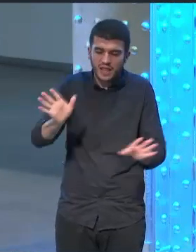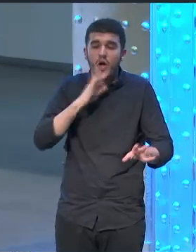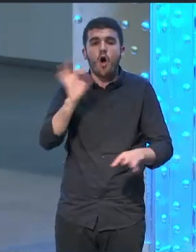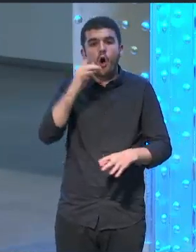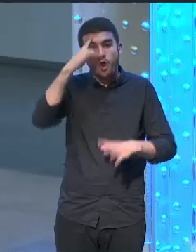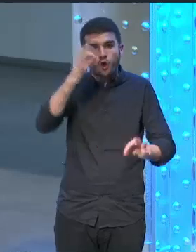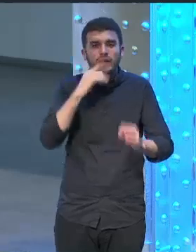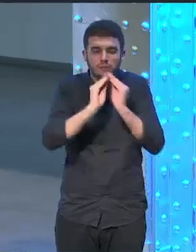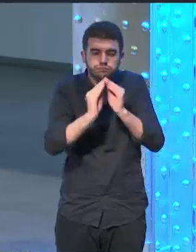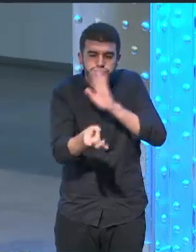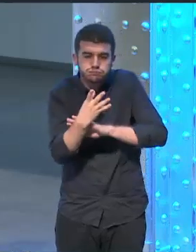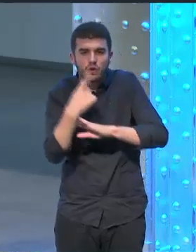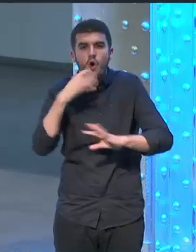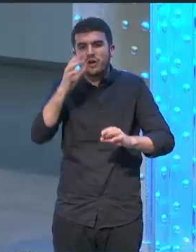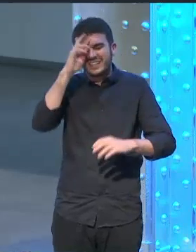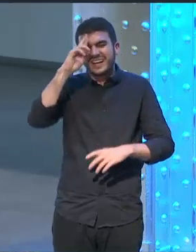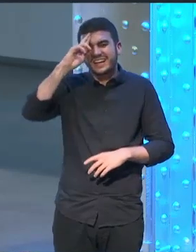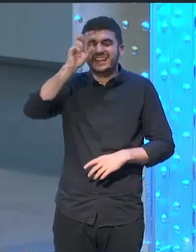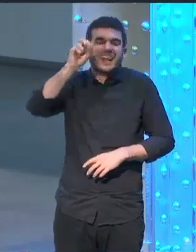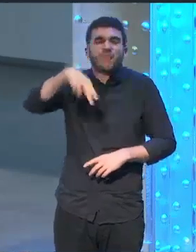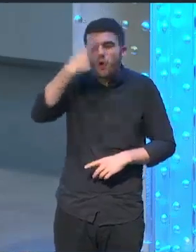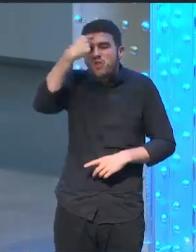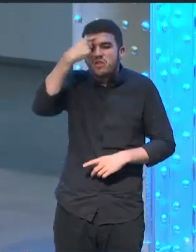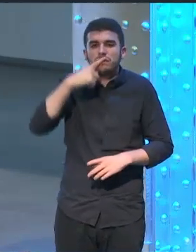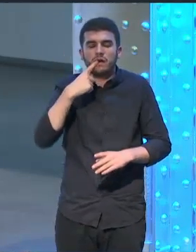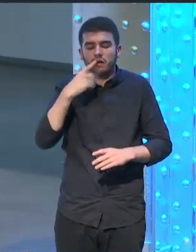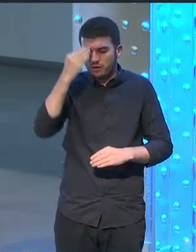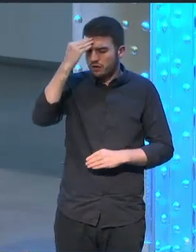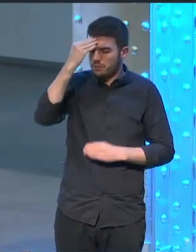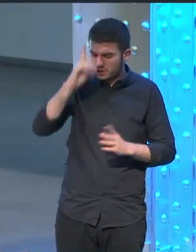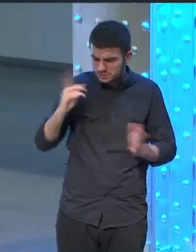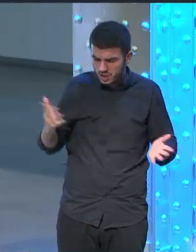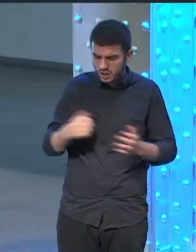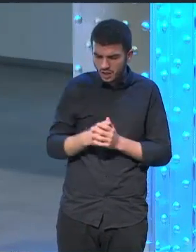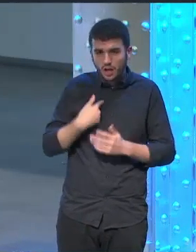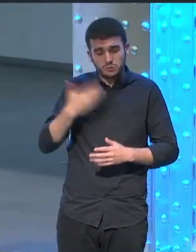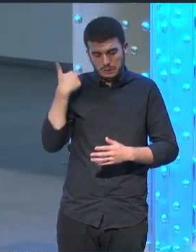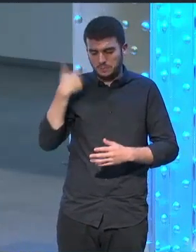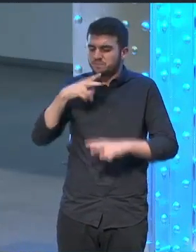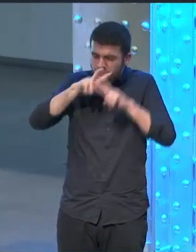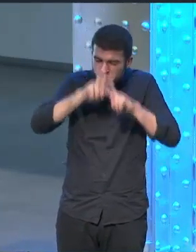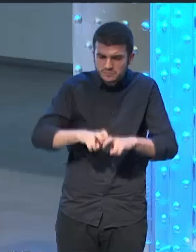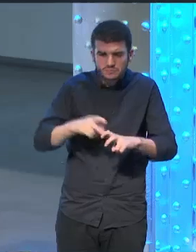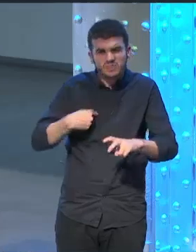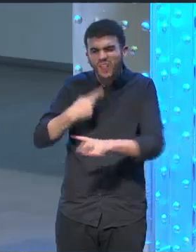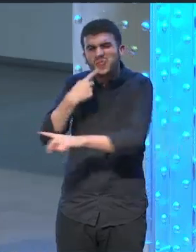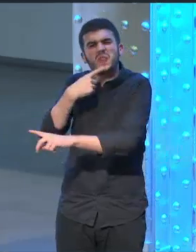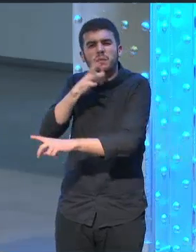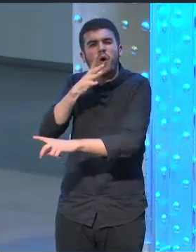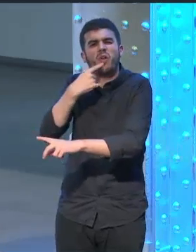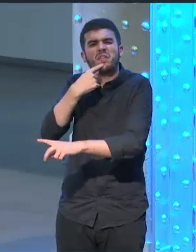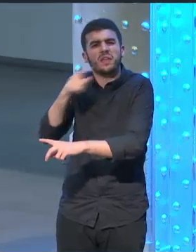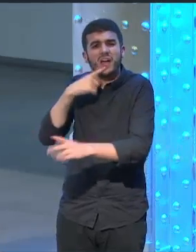lógica o desarrollar la razón, empezamos a pensar, ¿no? Y yo investigué por qué Pérez Reverte decía eso en su libro,